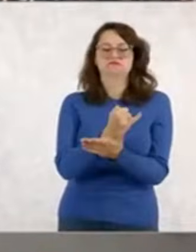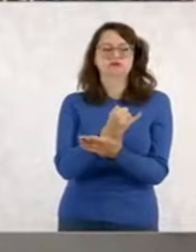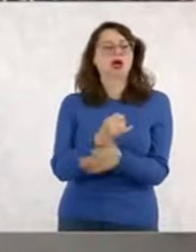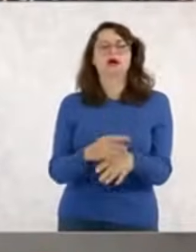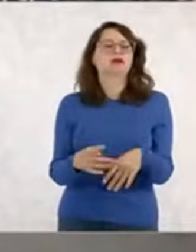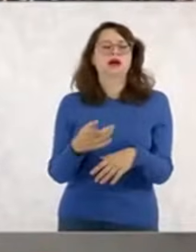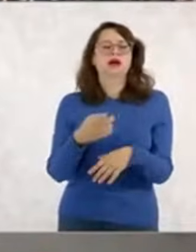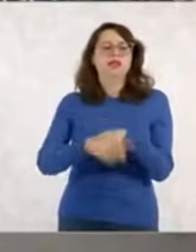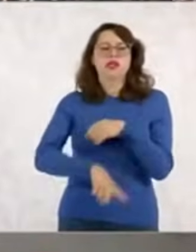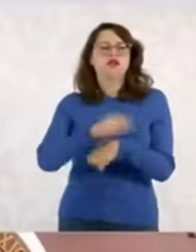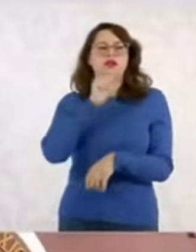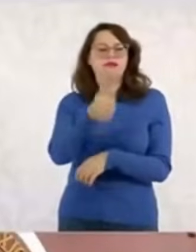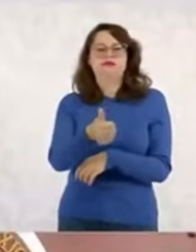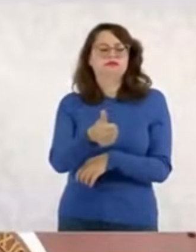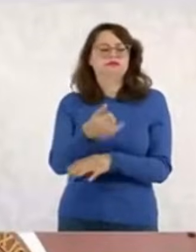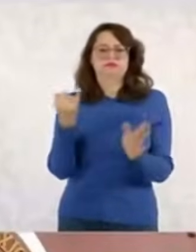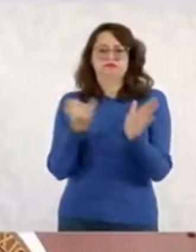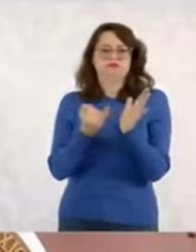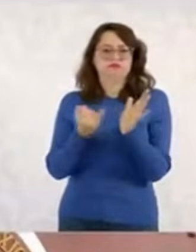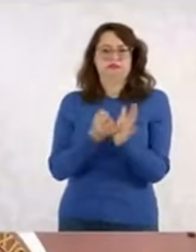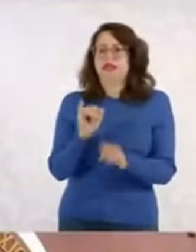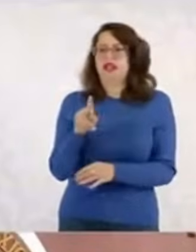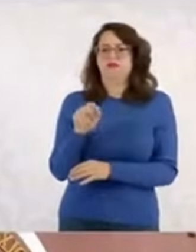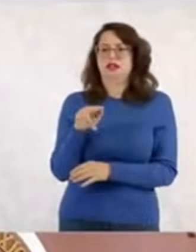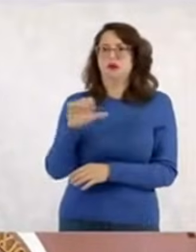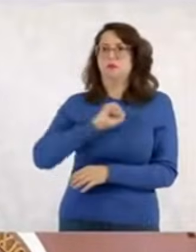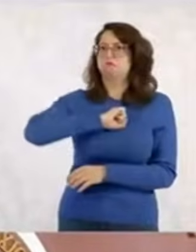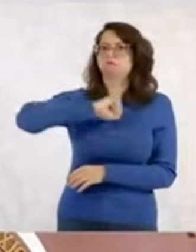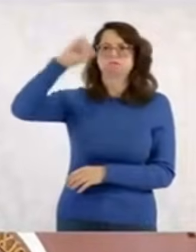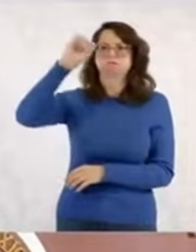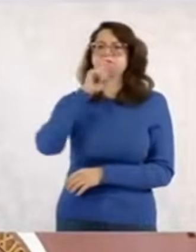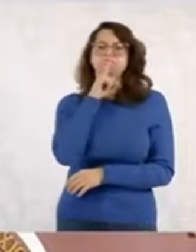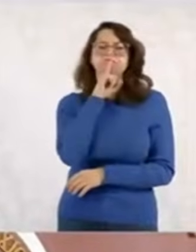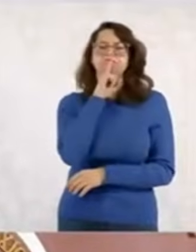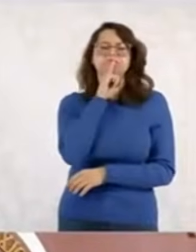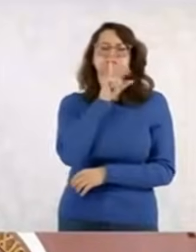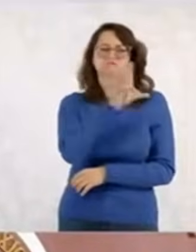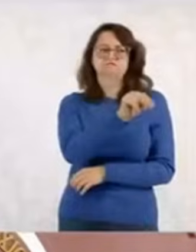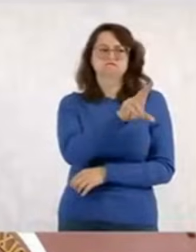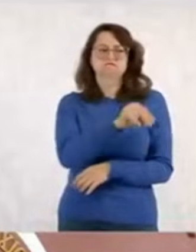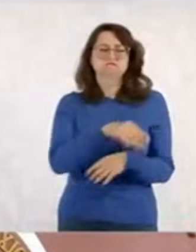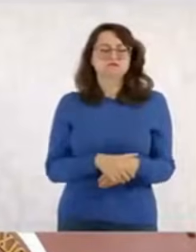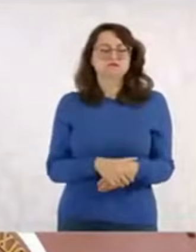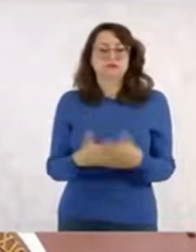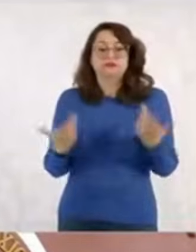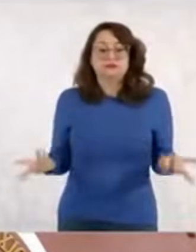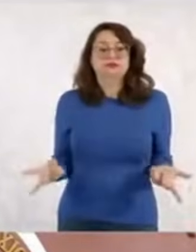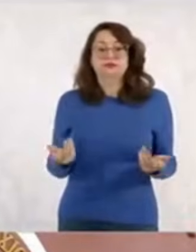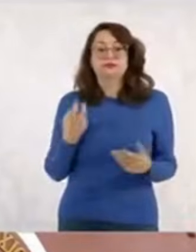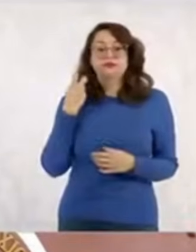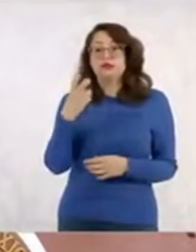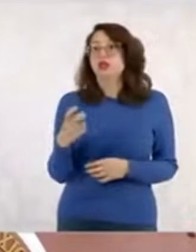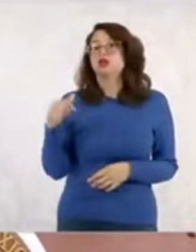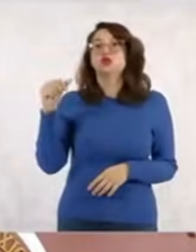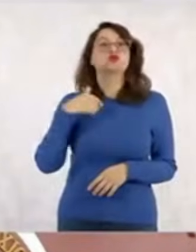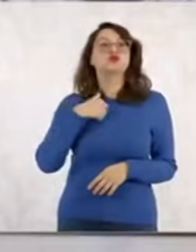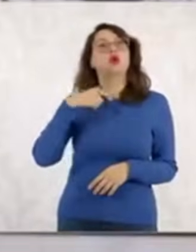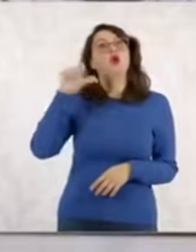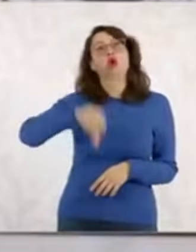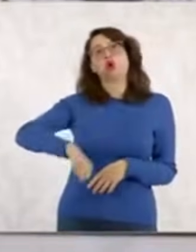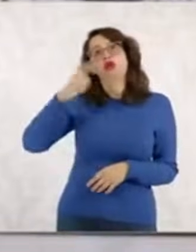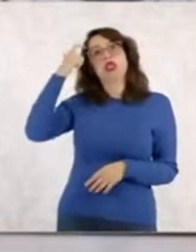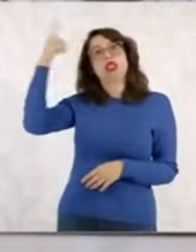impacta en la inflación. Entonces, no son decisiones de ocurrencias de un día a